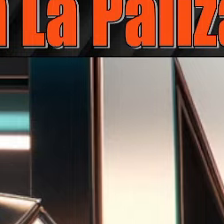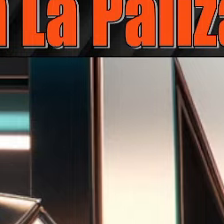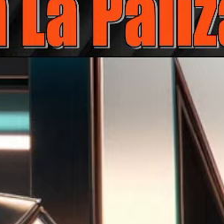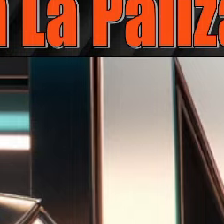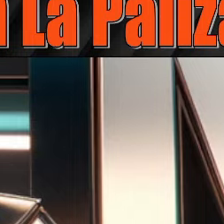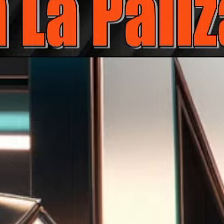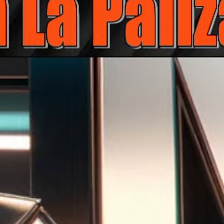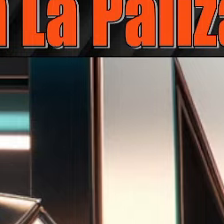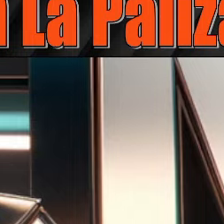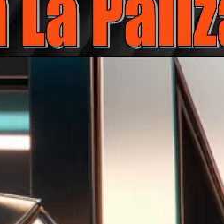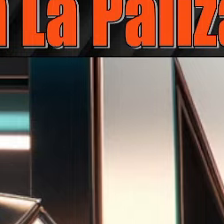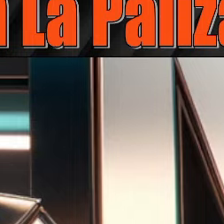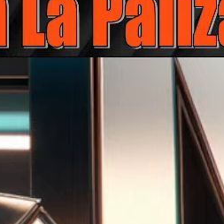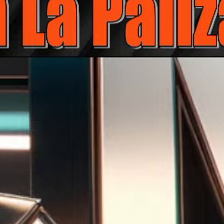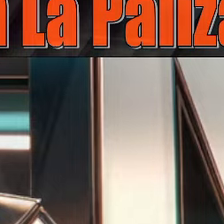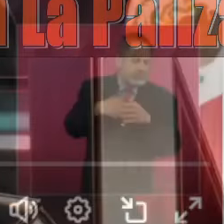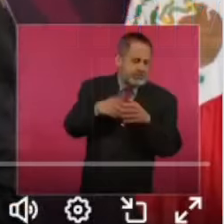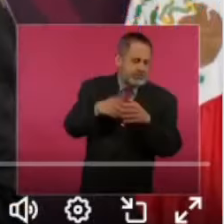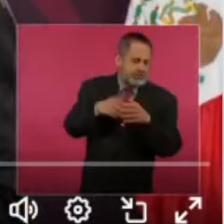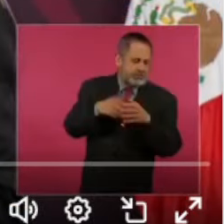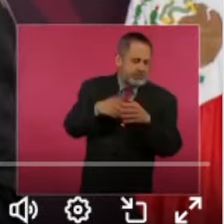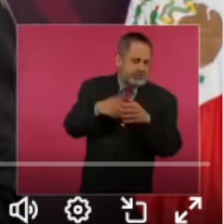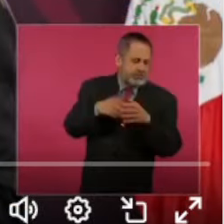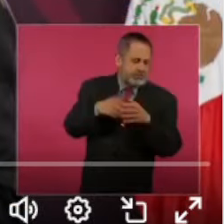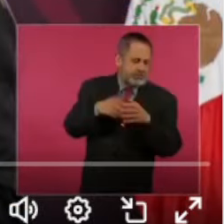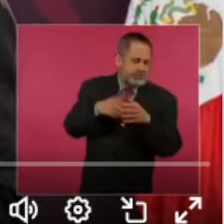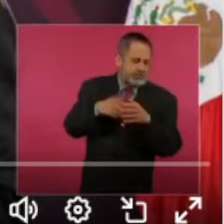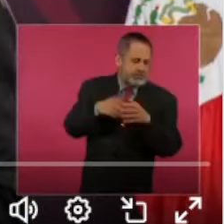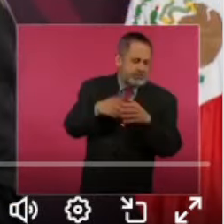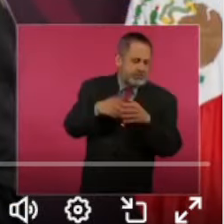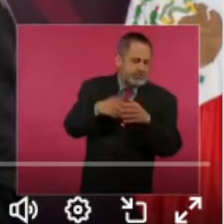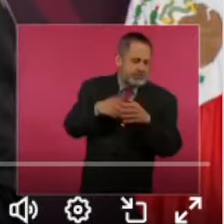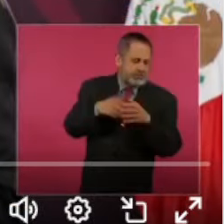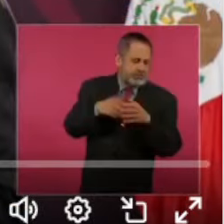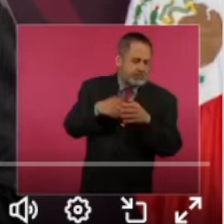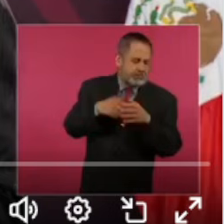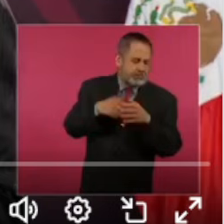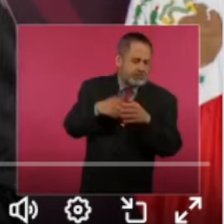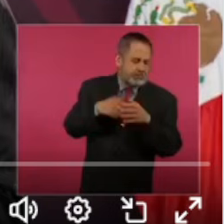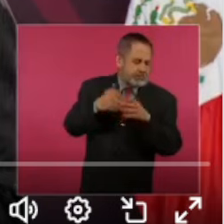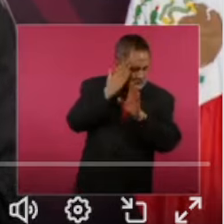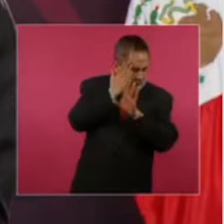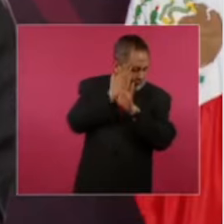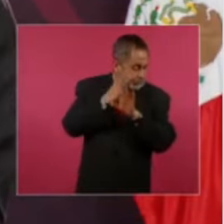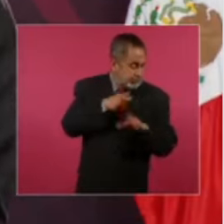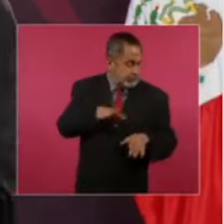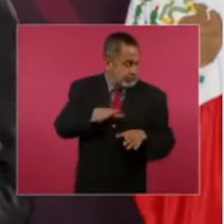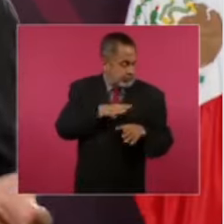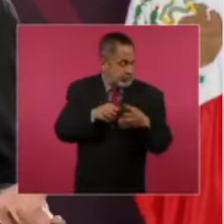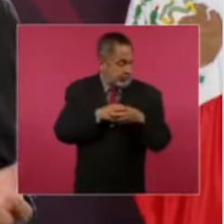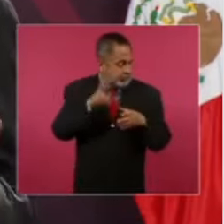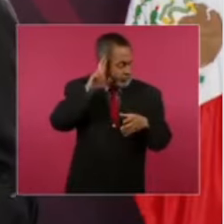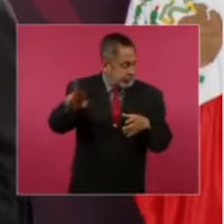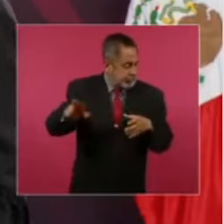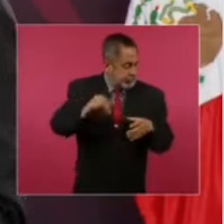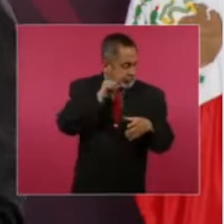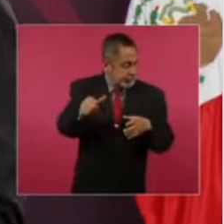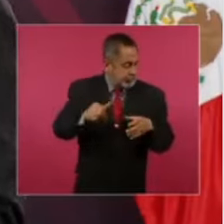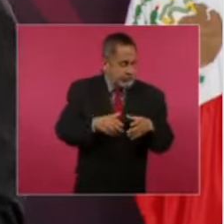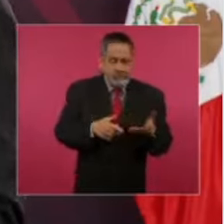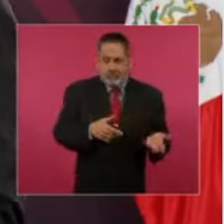está bien, les da buenos consejos, pero no los agarran. Mire usted lo que dijo el presidente. A respetar al pueblo